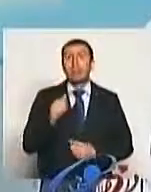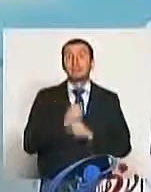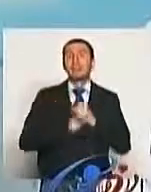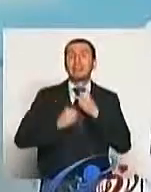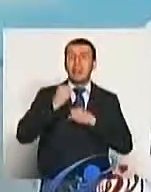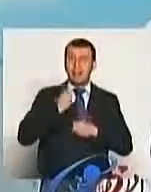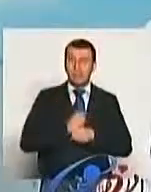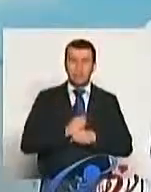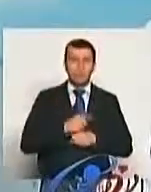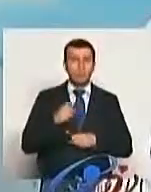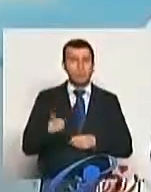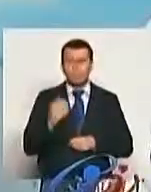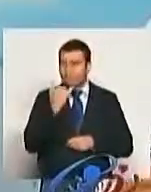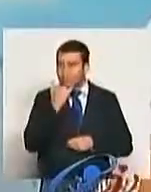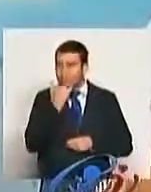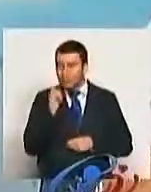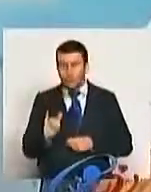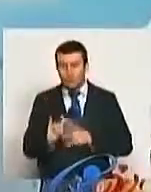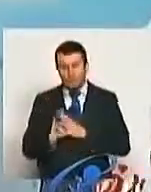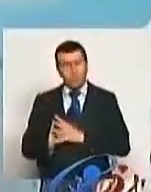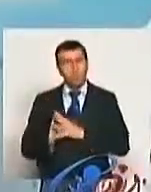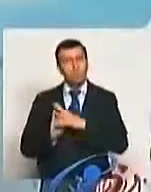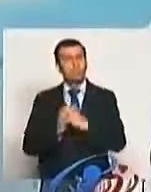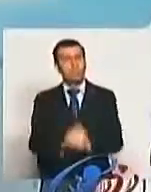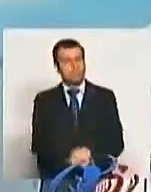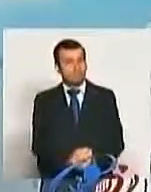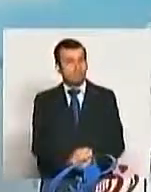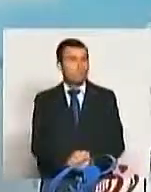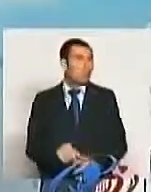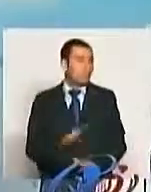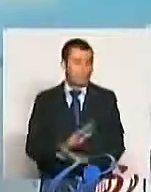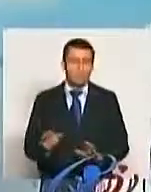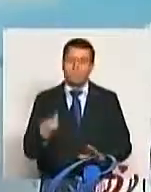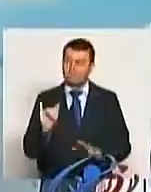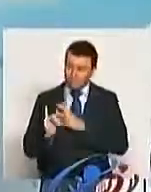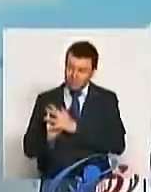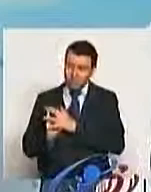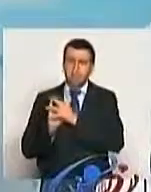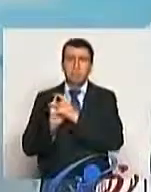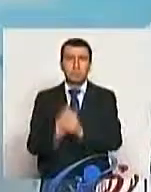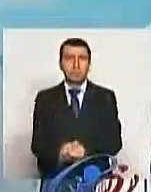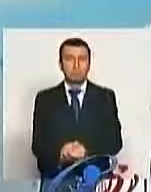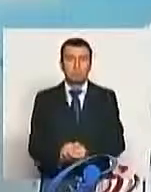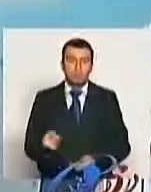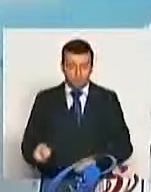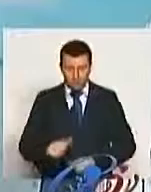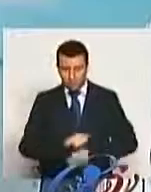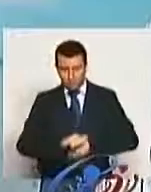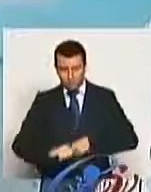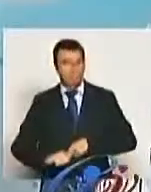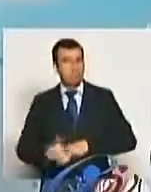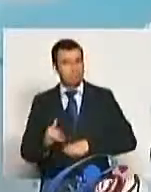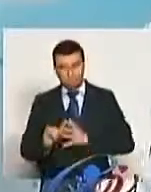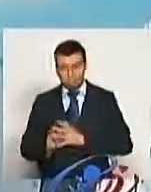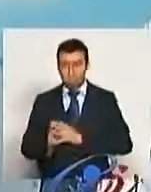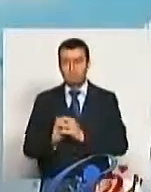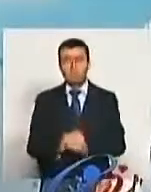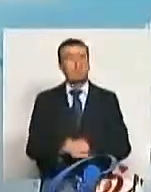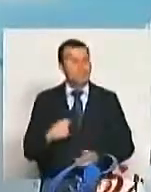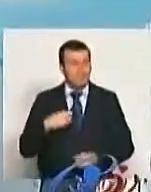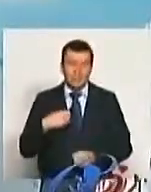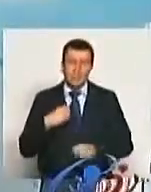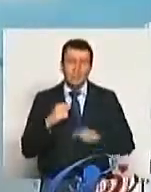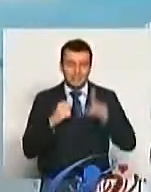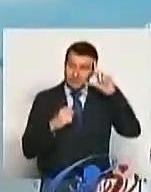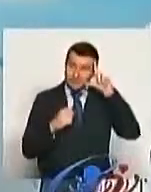una histerectomía abdominal, quiere decir esto que le habían retirado el útero a través de una cirugía porque tenía sangrados y